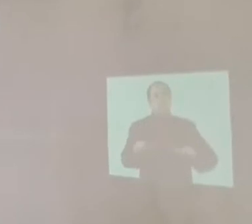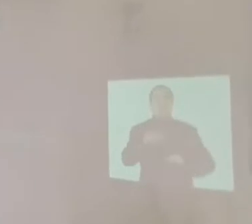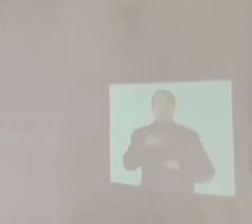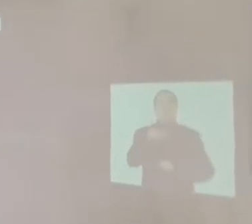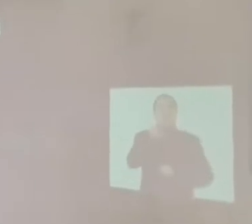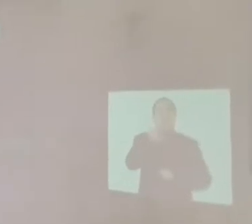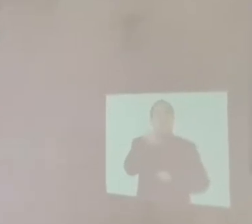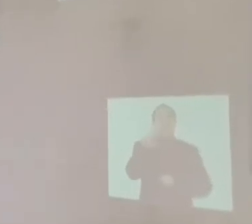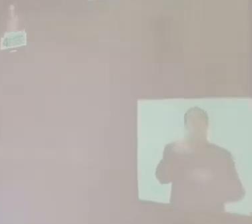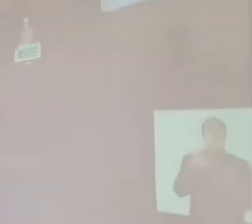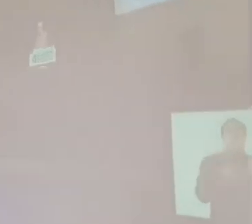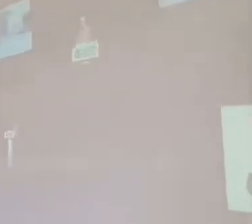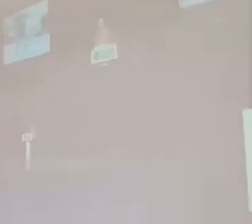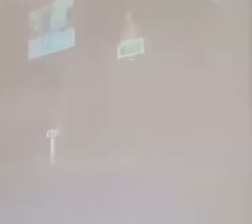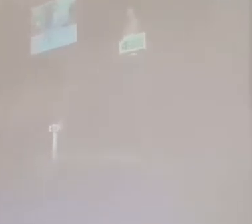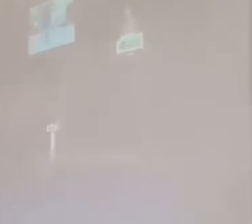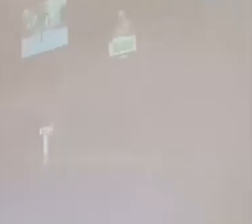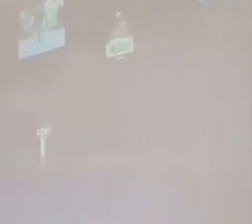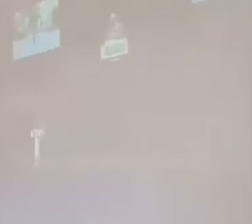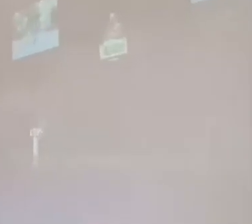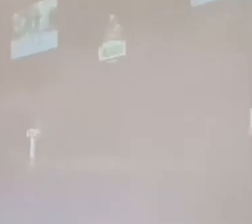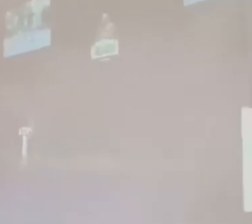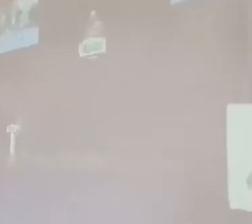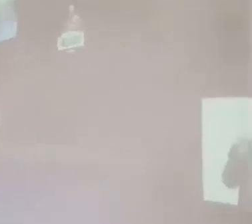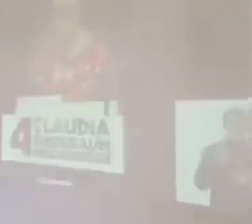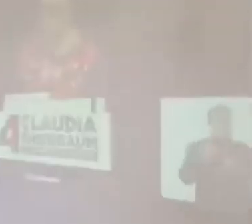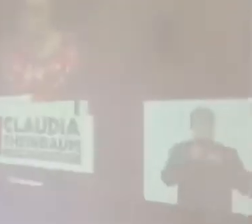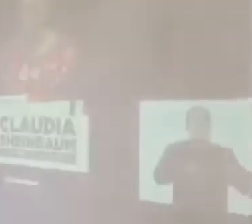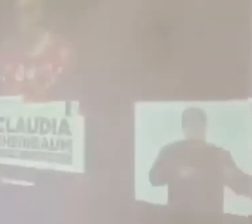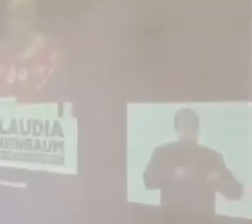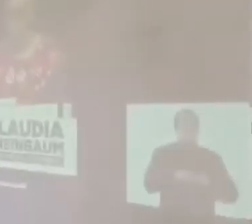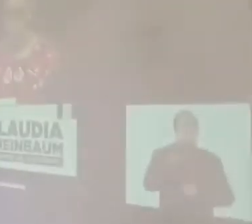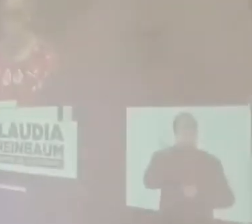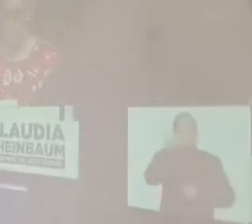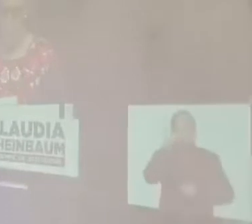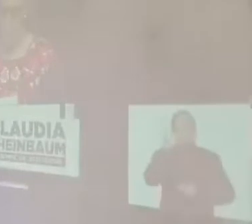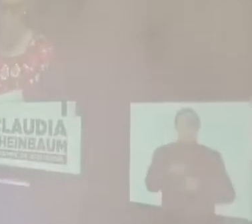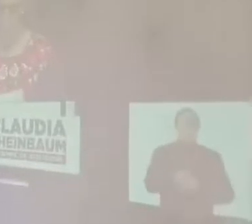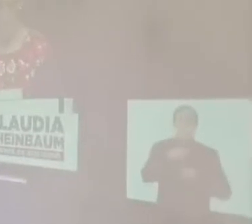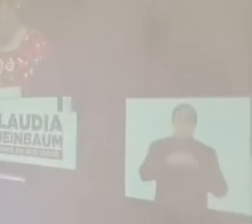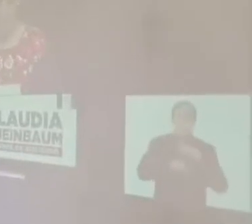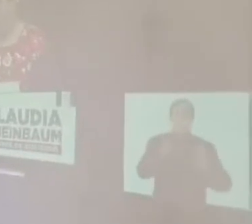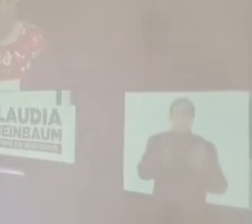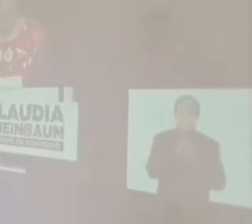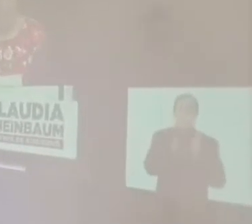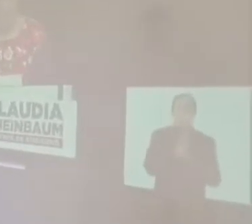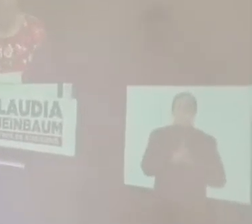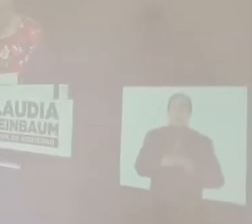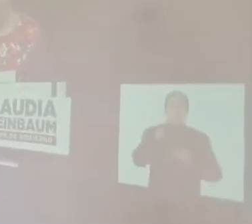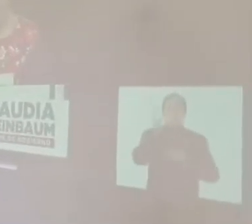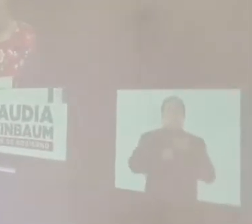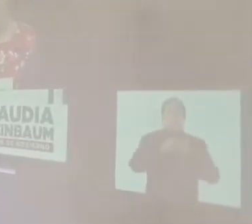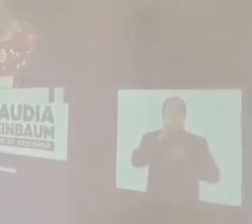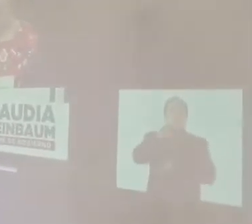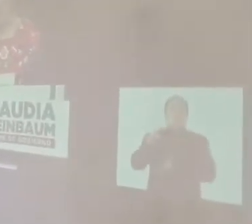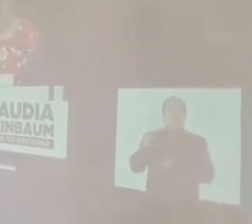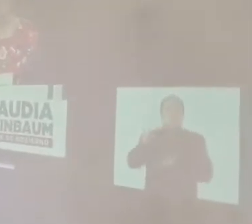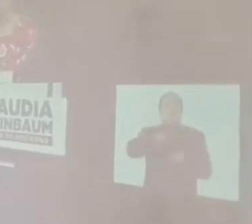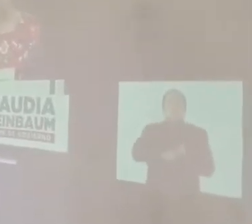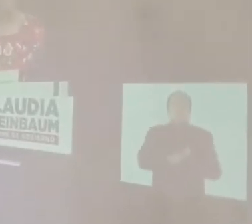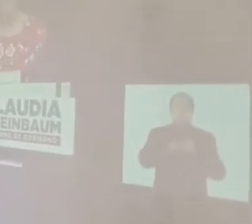7.373 armas destruidas, gracias a la señora por ello. Por toda su colaboración, el programa Barrio Adentro,